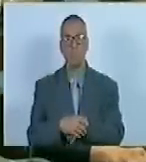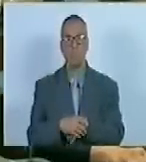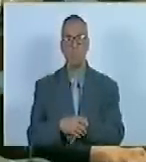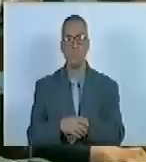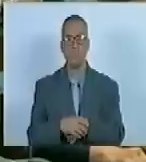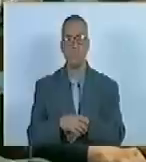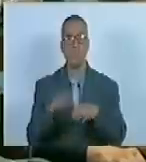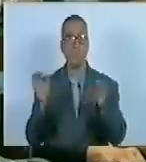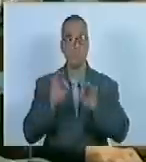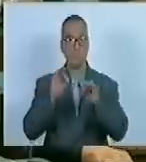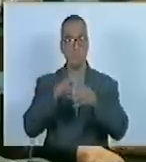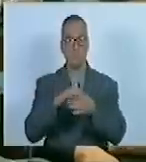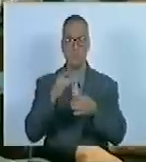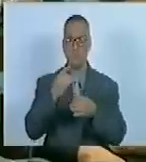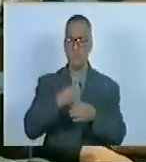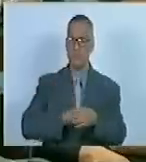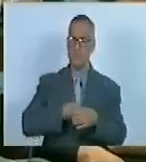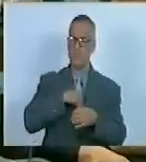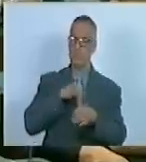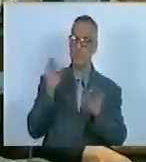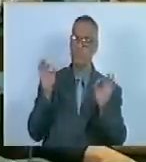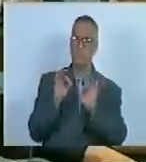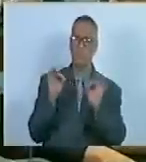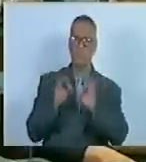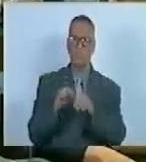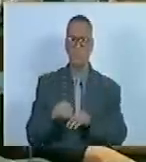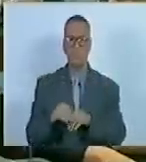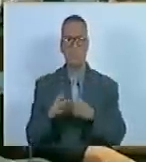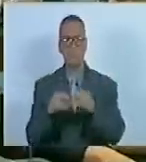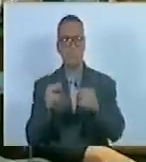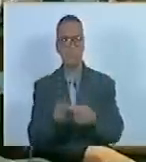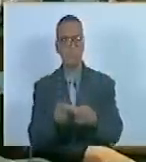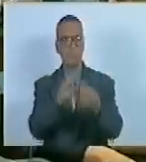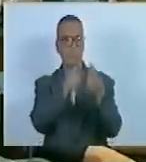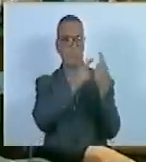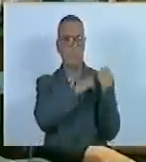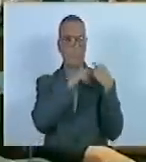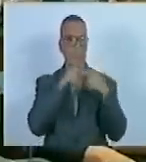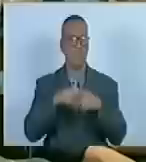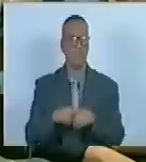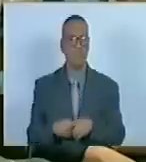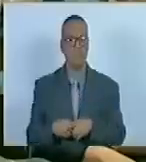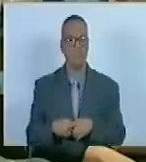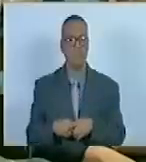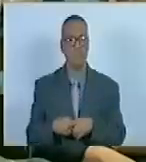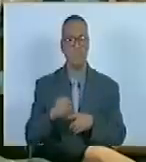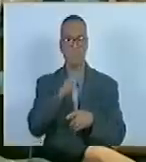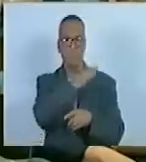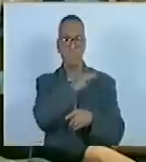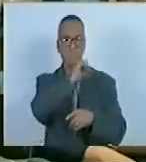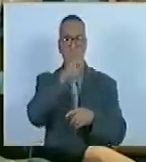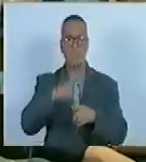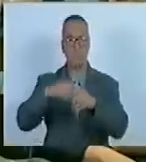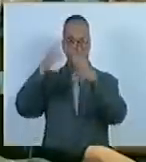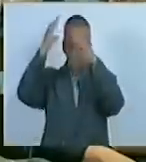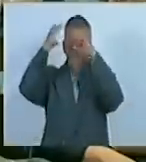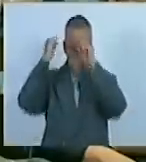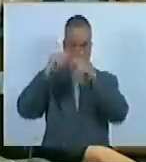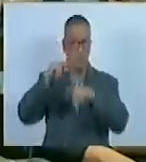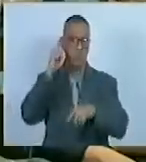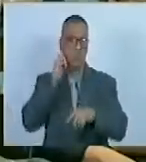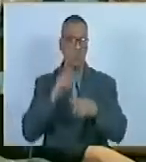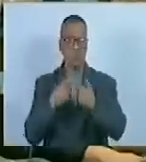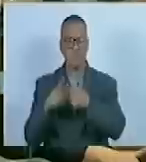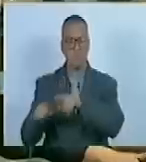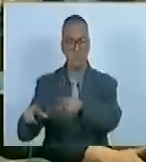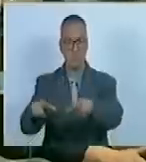2015. Tampoco le es extraño las responsabilidades de ser jefe de la diplomacia bolivariana en otros